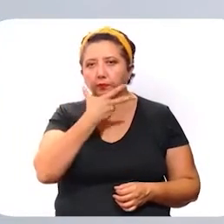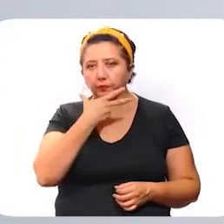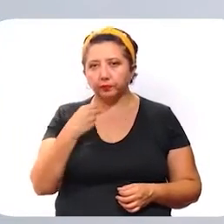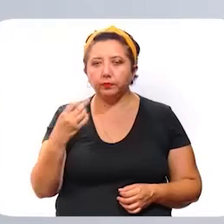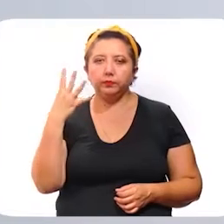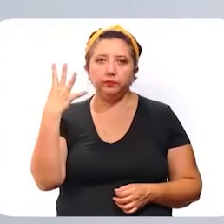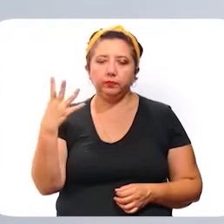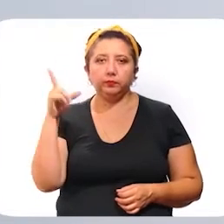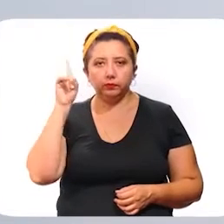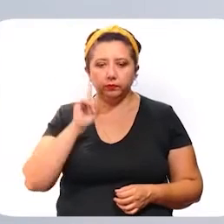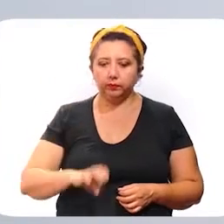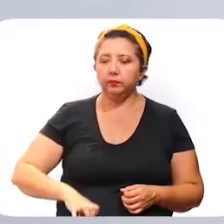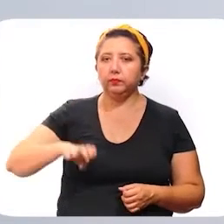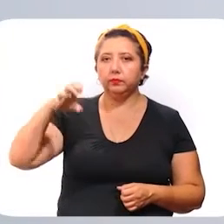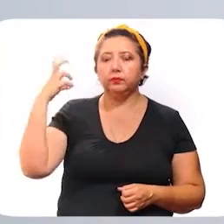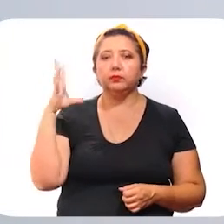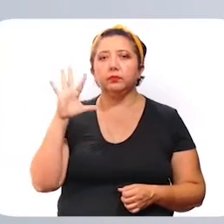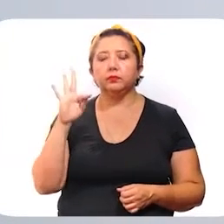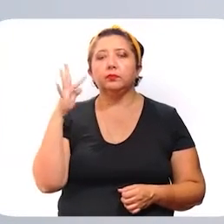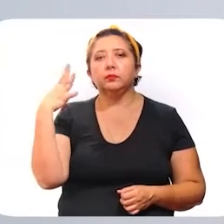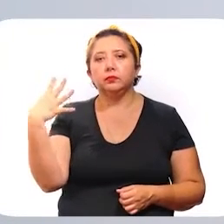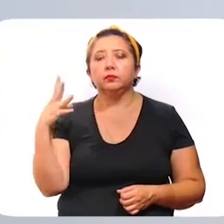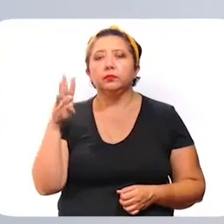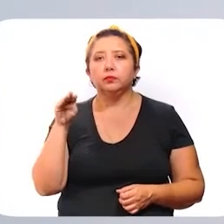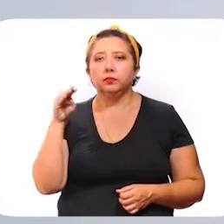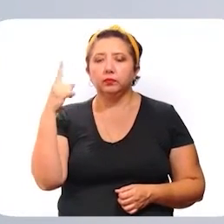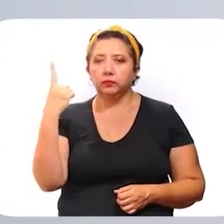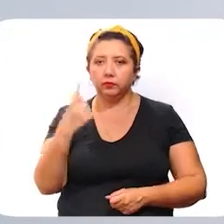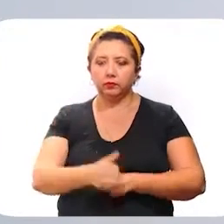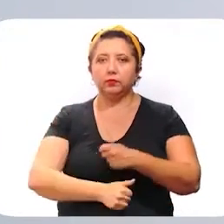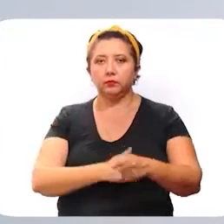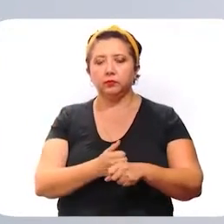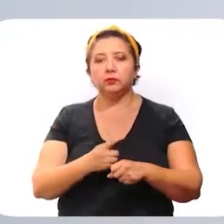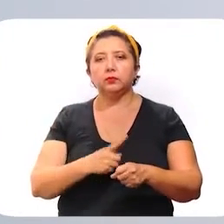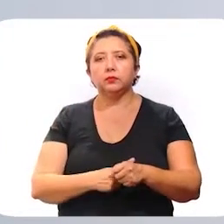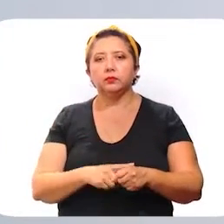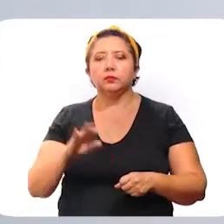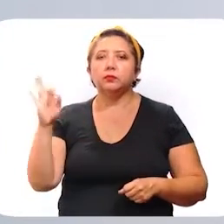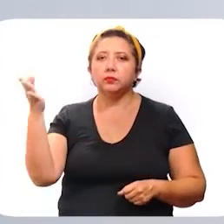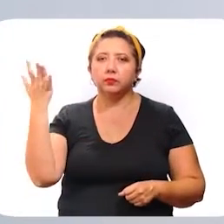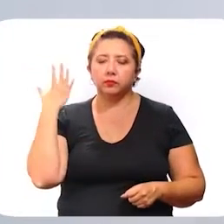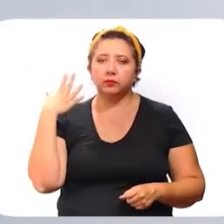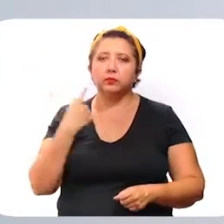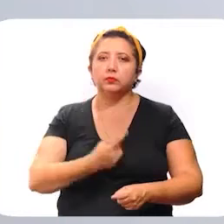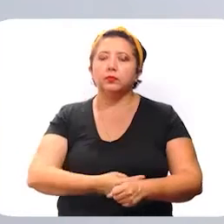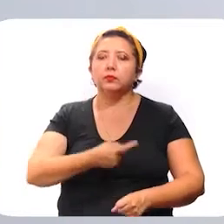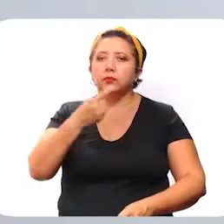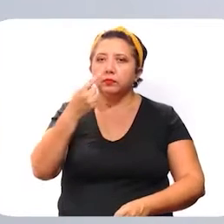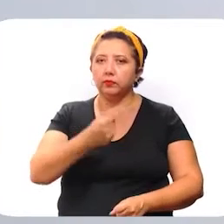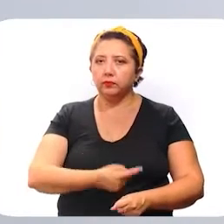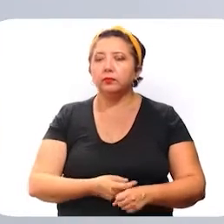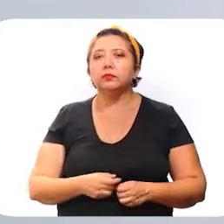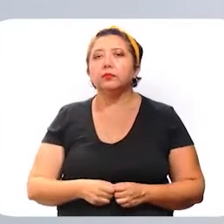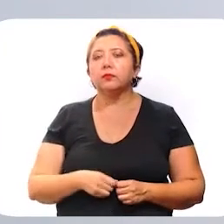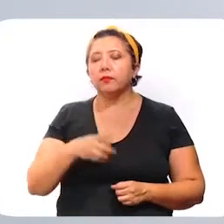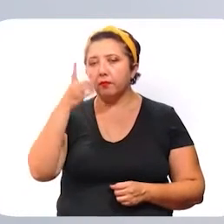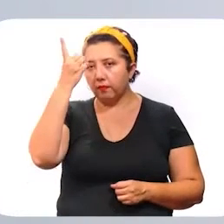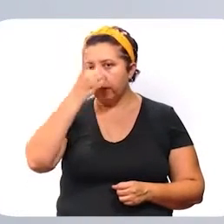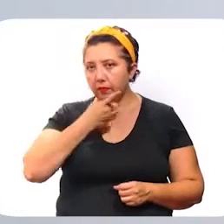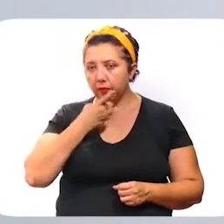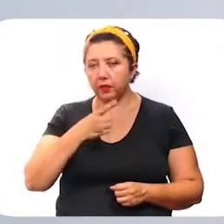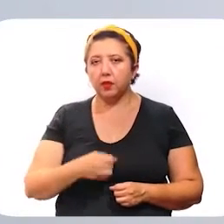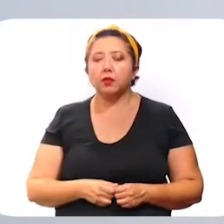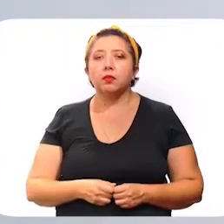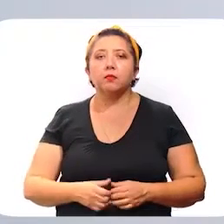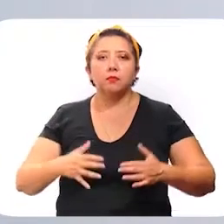4 mujeres de un rango de edad de 44 a 91 años. Sus principales enfermedades fueron hipertensión arterial sistémica,